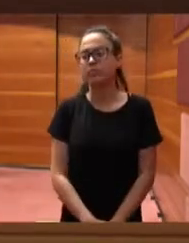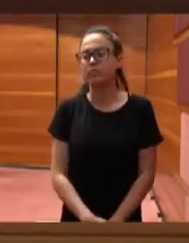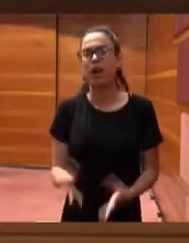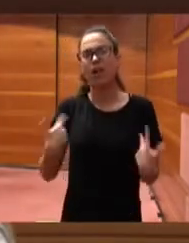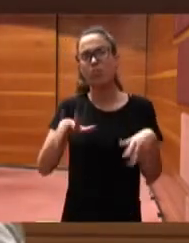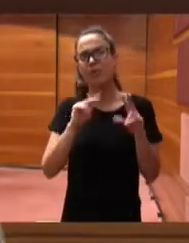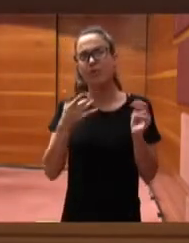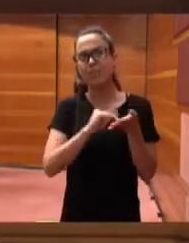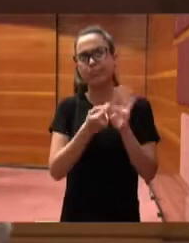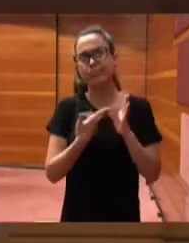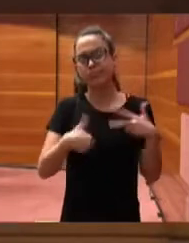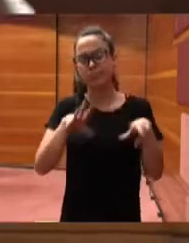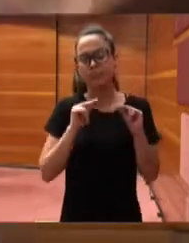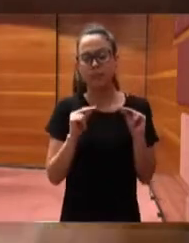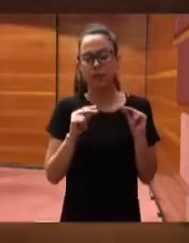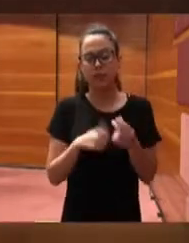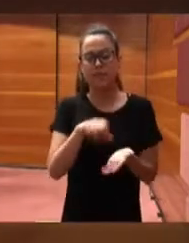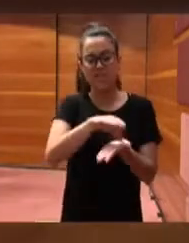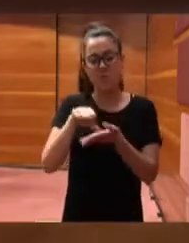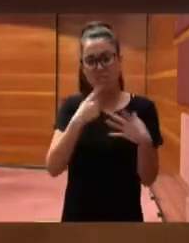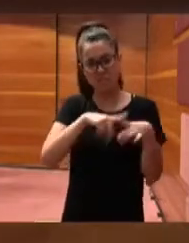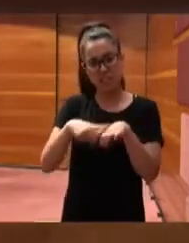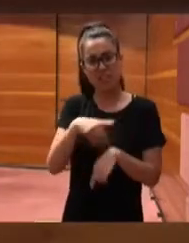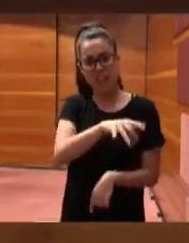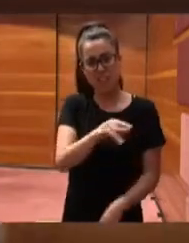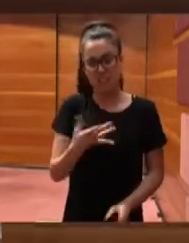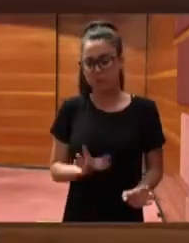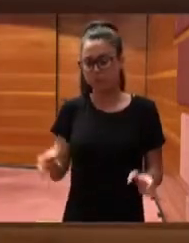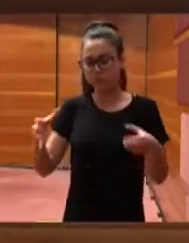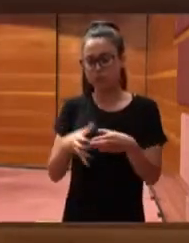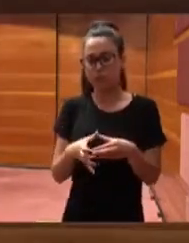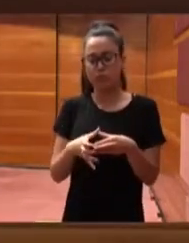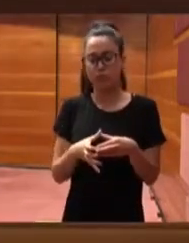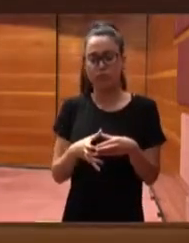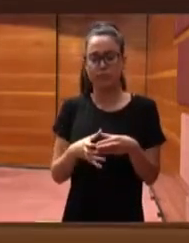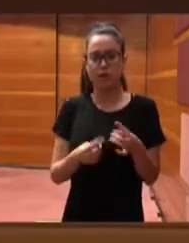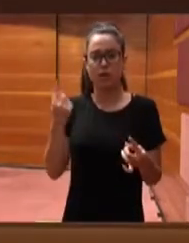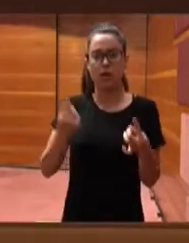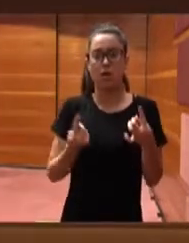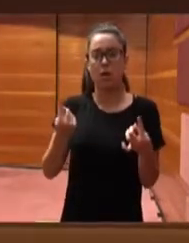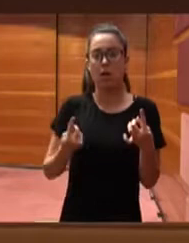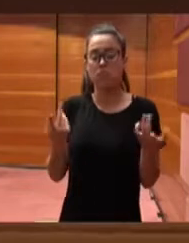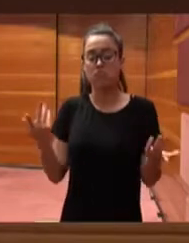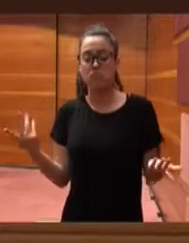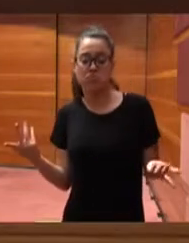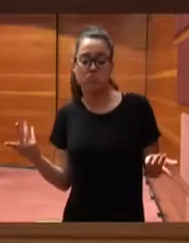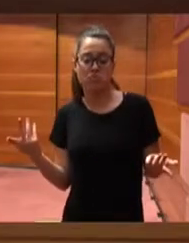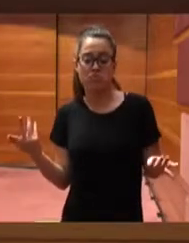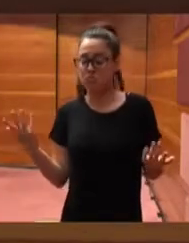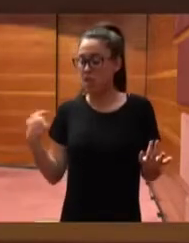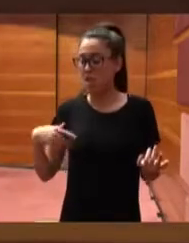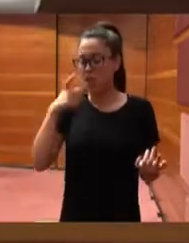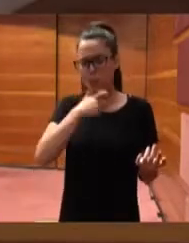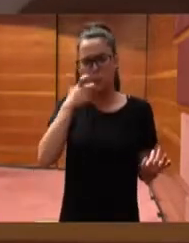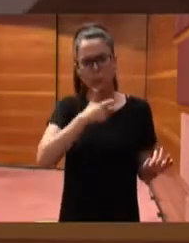acabó, ¿no? Que tenía ciudadanos variopintos, con cierta estabilidad, algunos salían y otros entraban, pero la gente que llevaba tiempo y ha